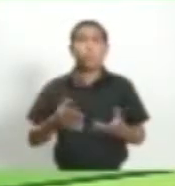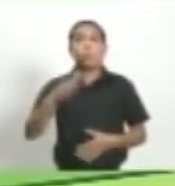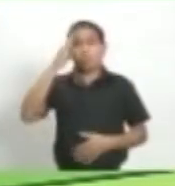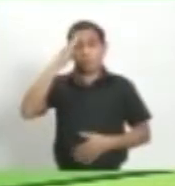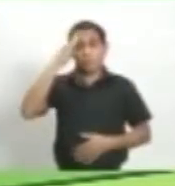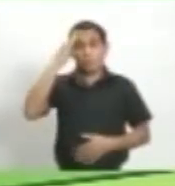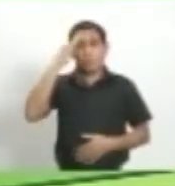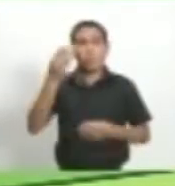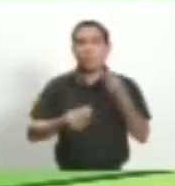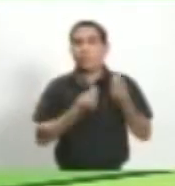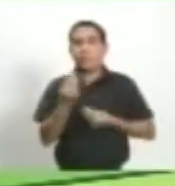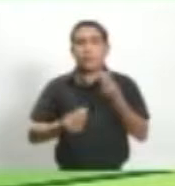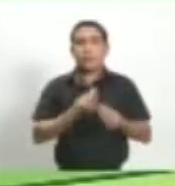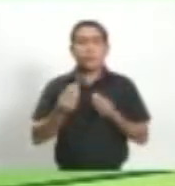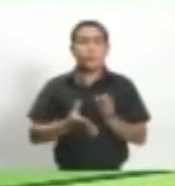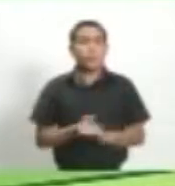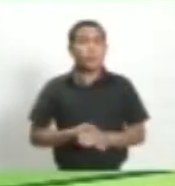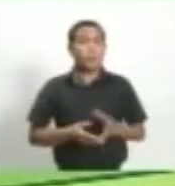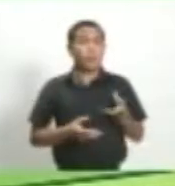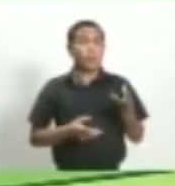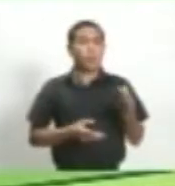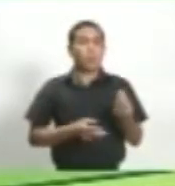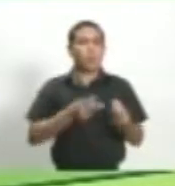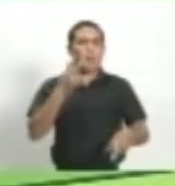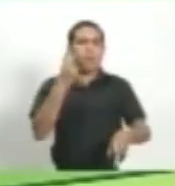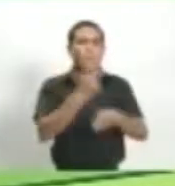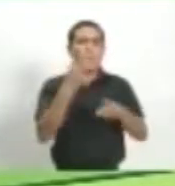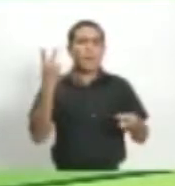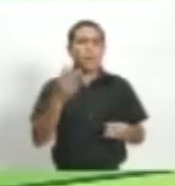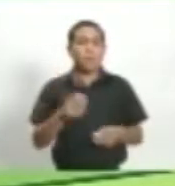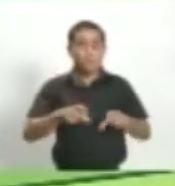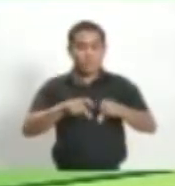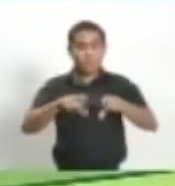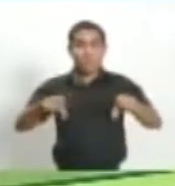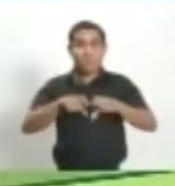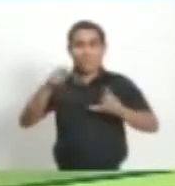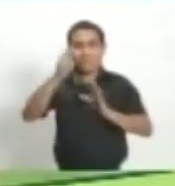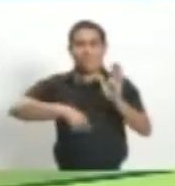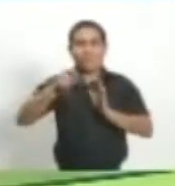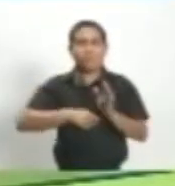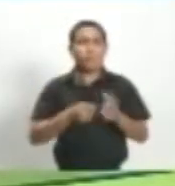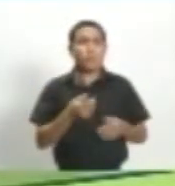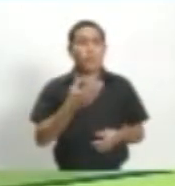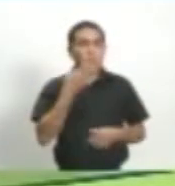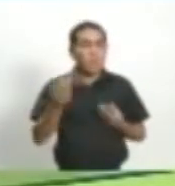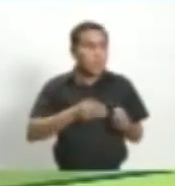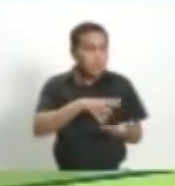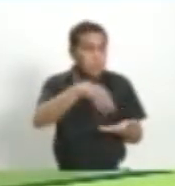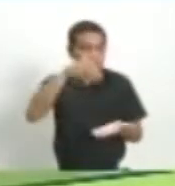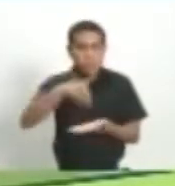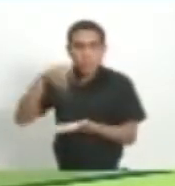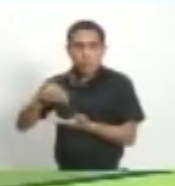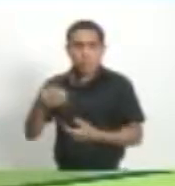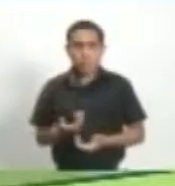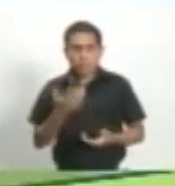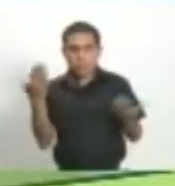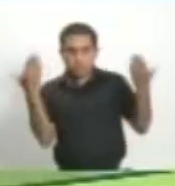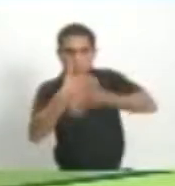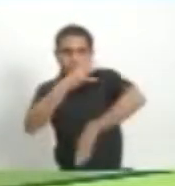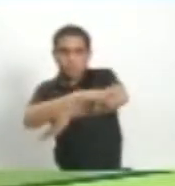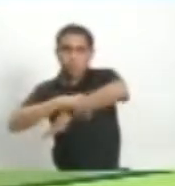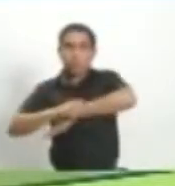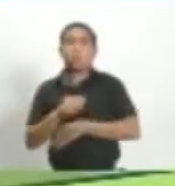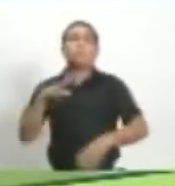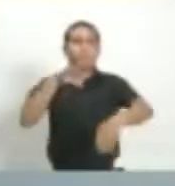fue desarticulada hoy una banda de clonadores de tarjetas que operaba en toda la región. Asimismo, fue capturado uno de los más